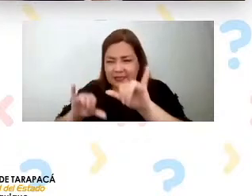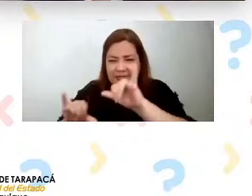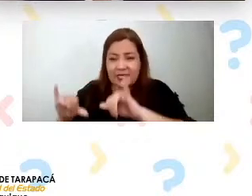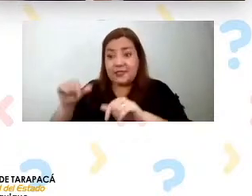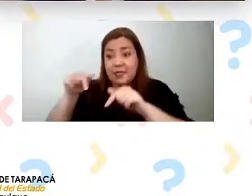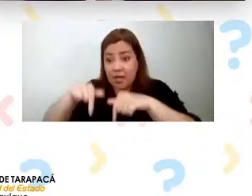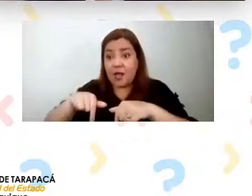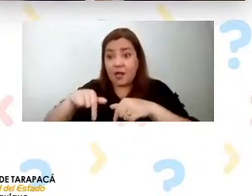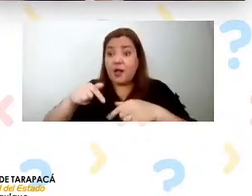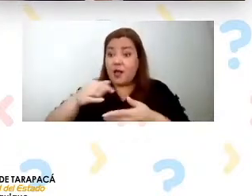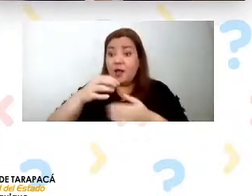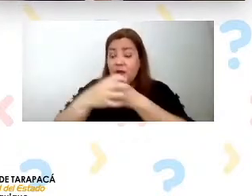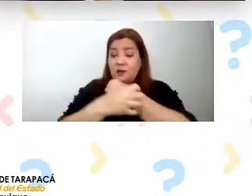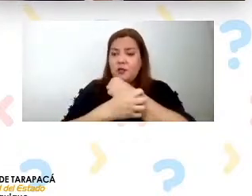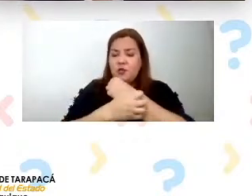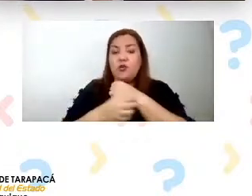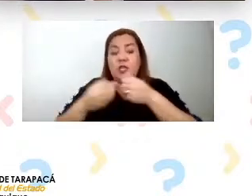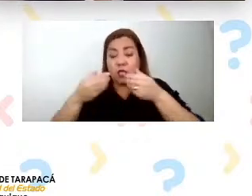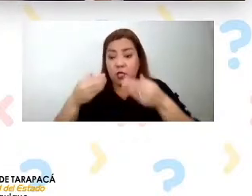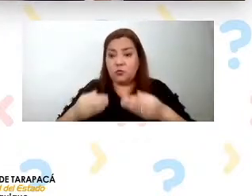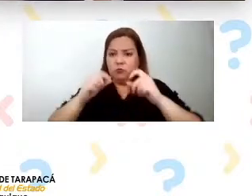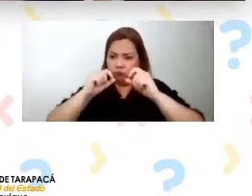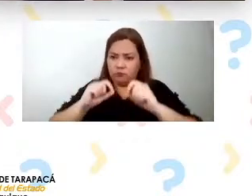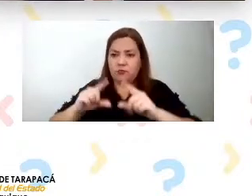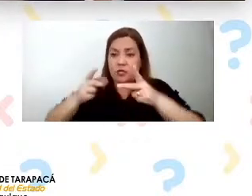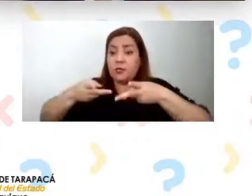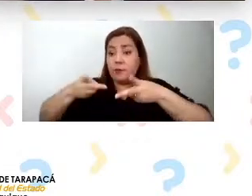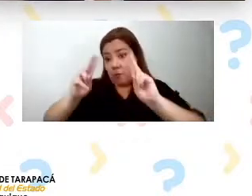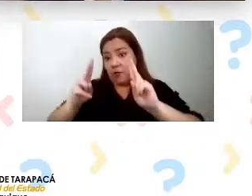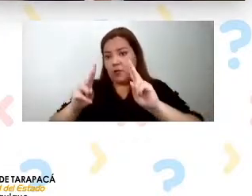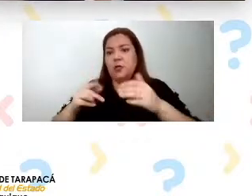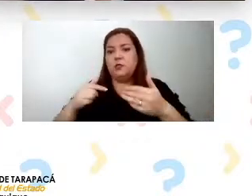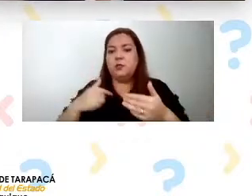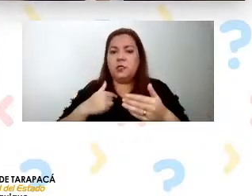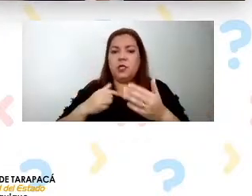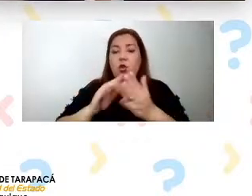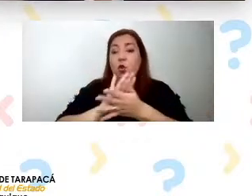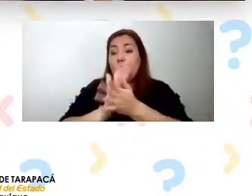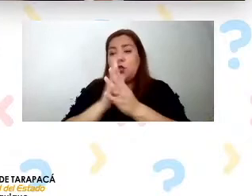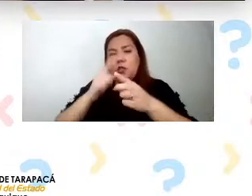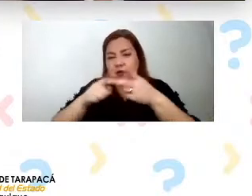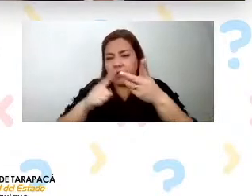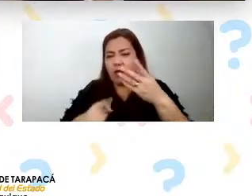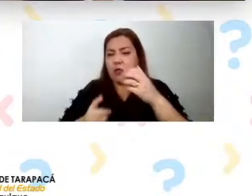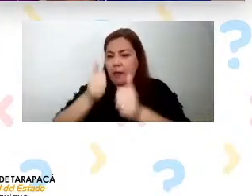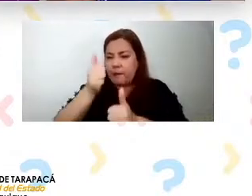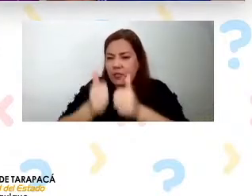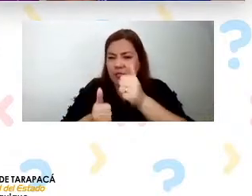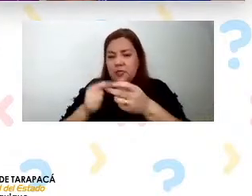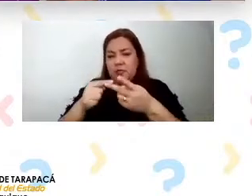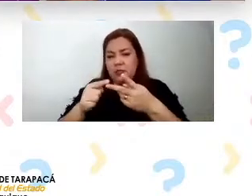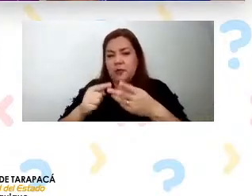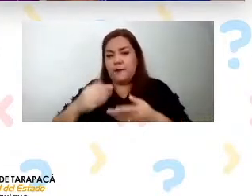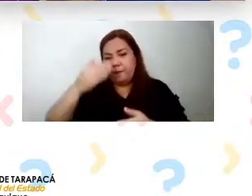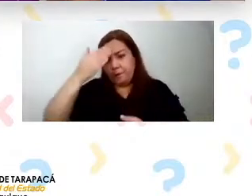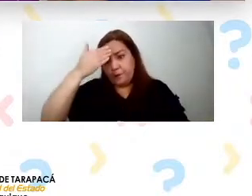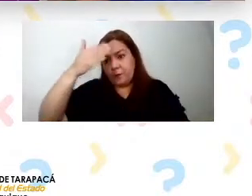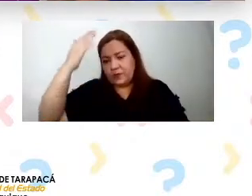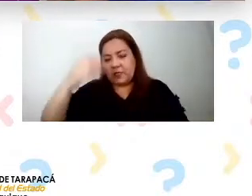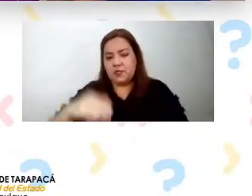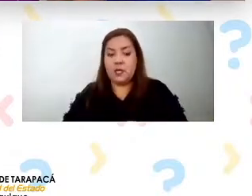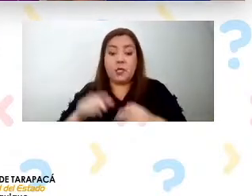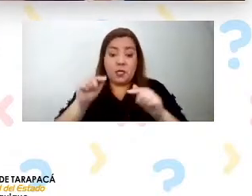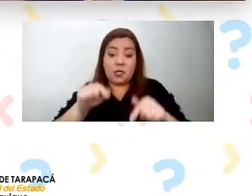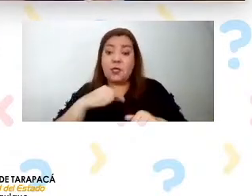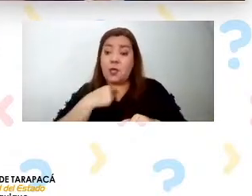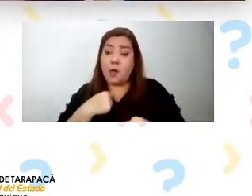y eso, ¿no es cierto?, se permite hacer de forma transdisciplinaria, Y aquí quisiera mostrarles, ¿no es cierto?, cómo